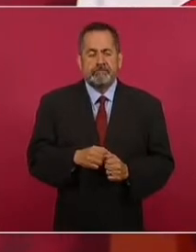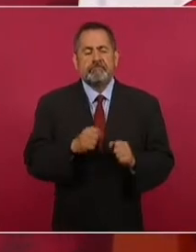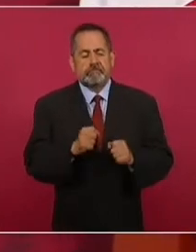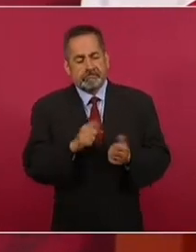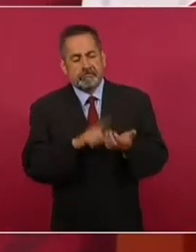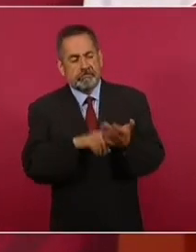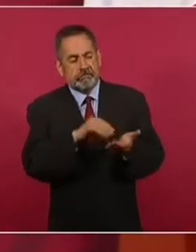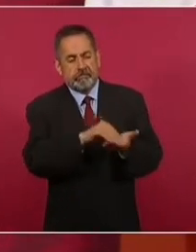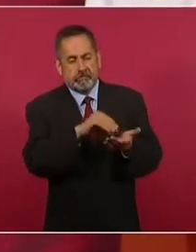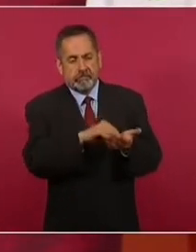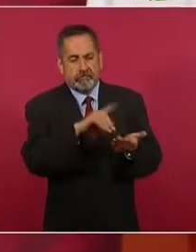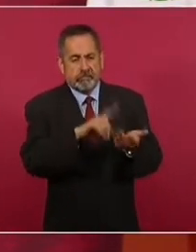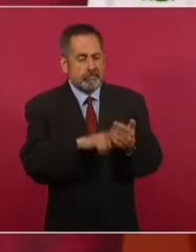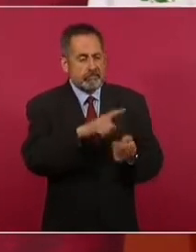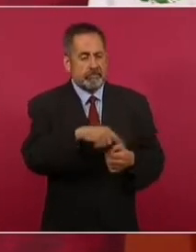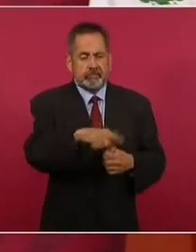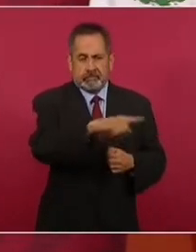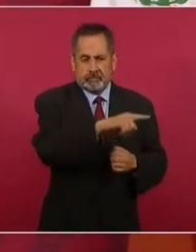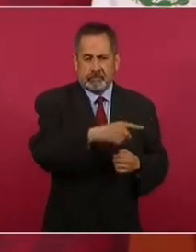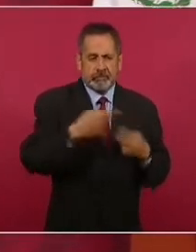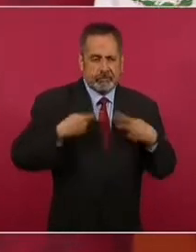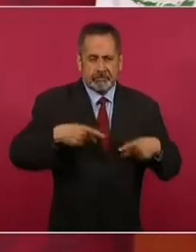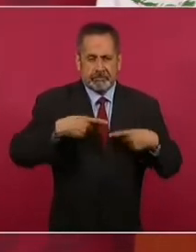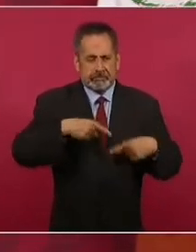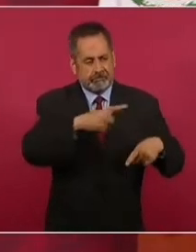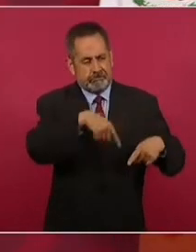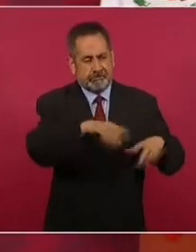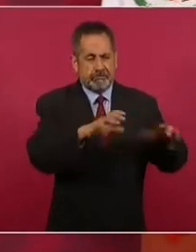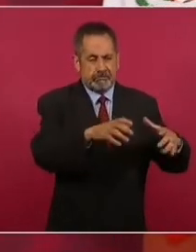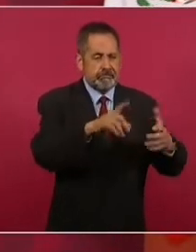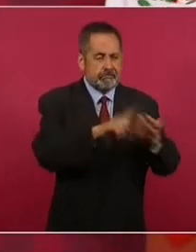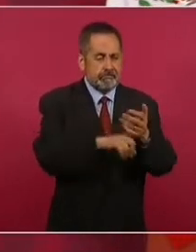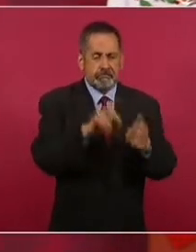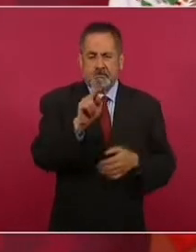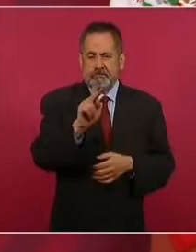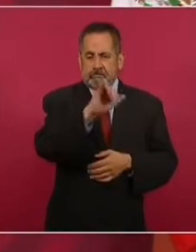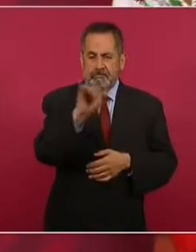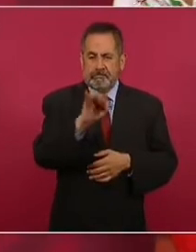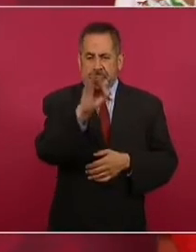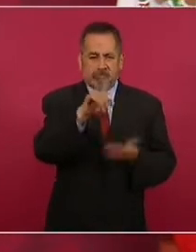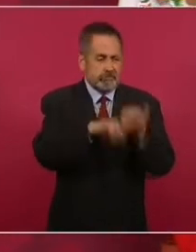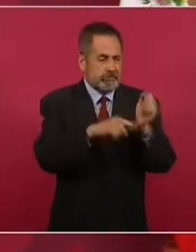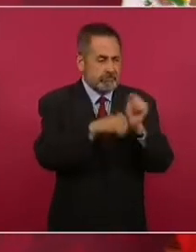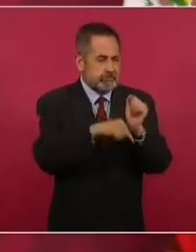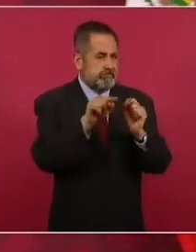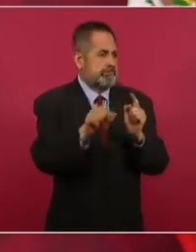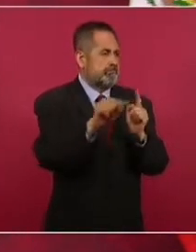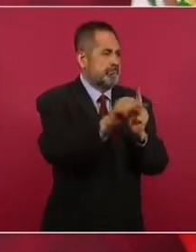existan, ¿no?, permanezcan estas personas en el Poder Judicial, en los tribunales,